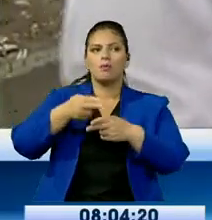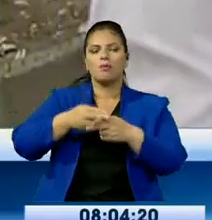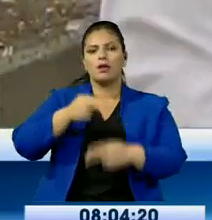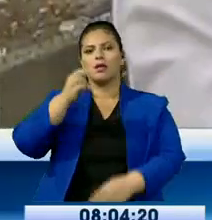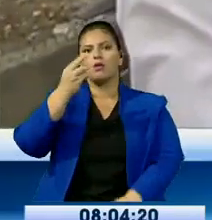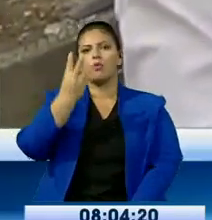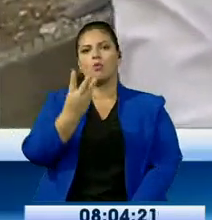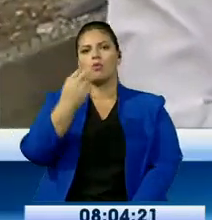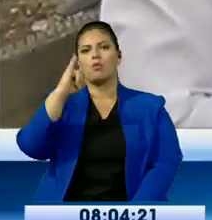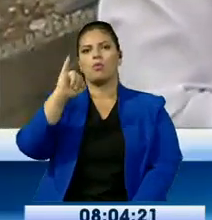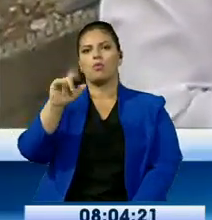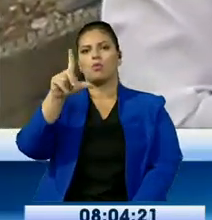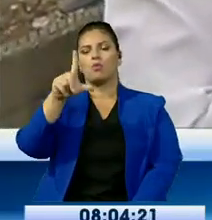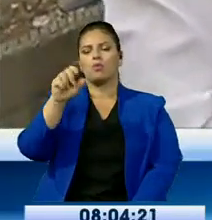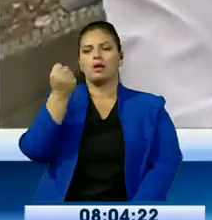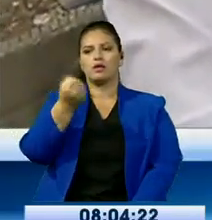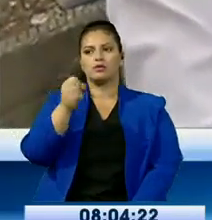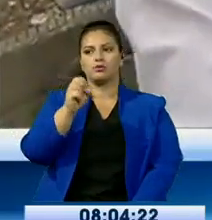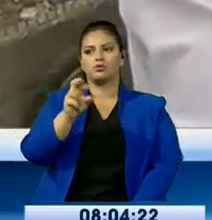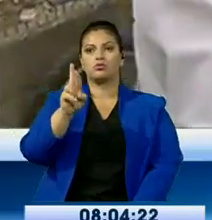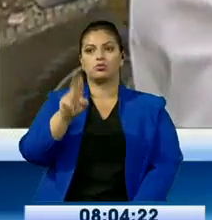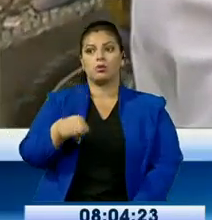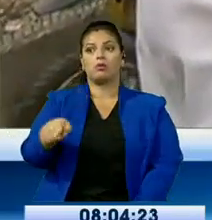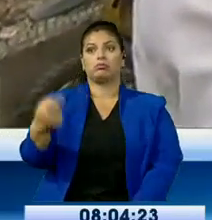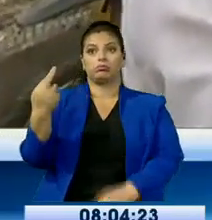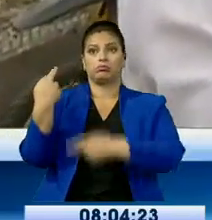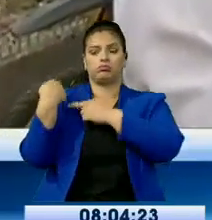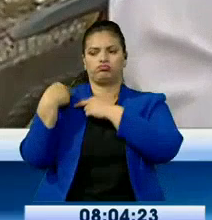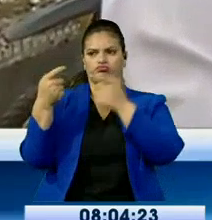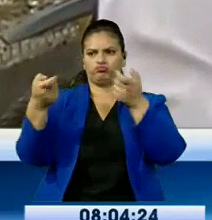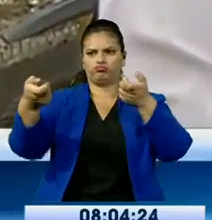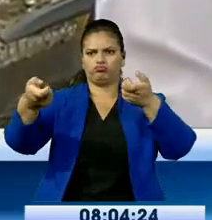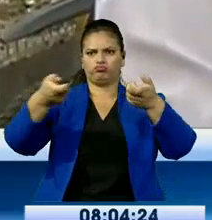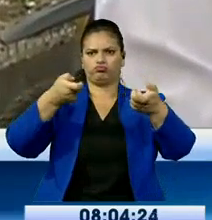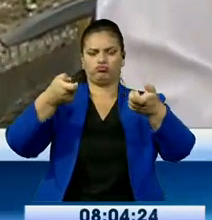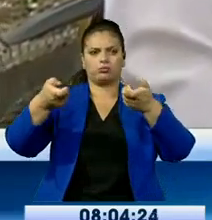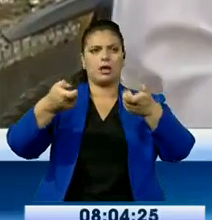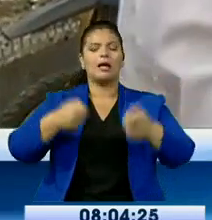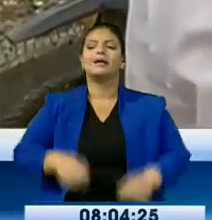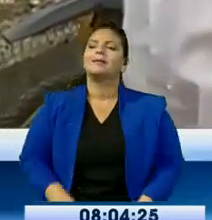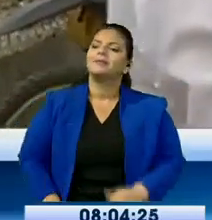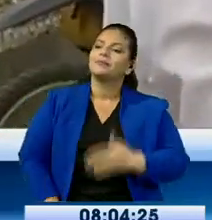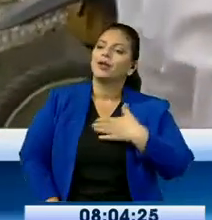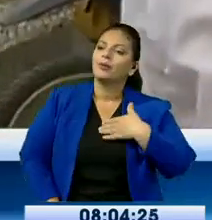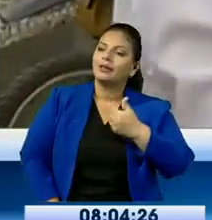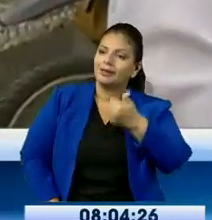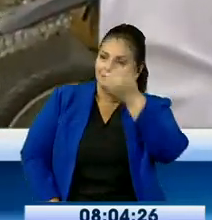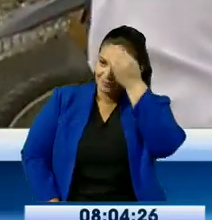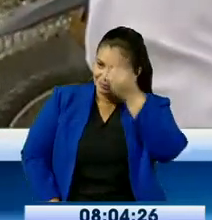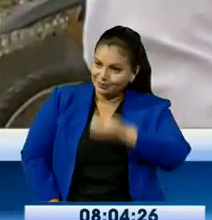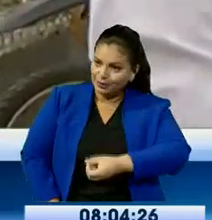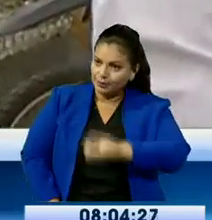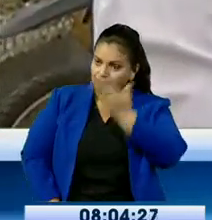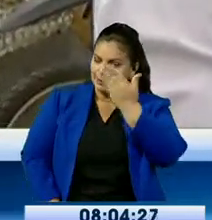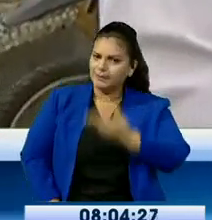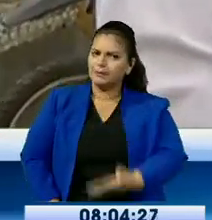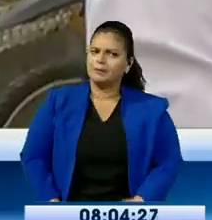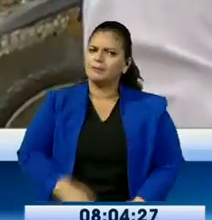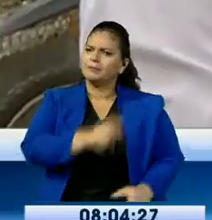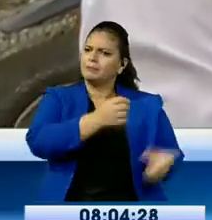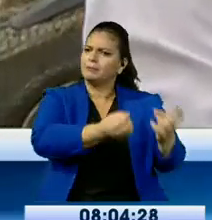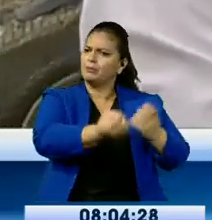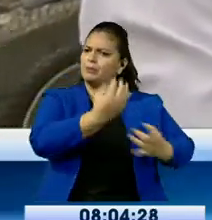está encabezando esta operación. Mayor, buen día. Sabemos que mucha gente está